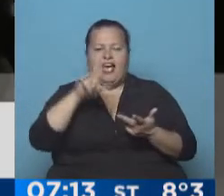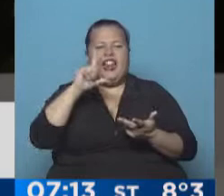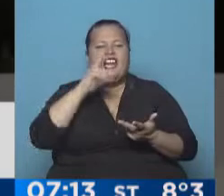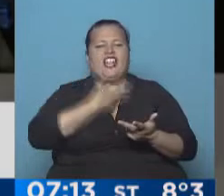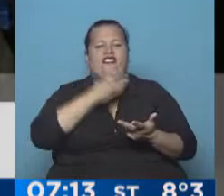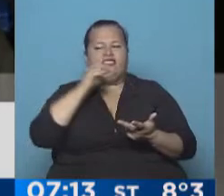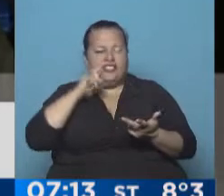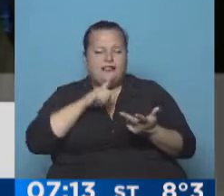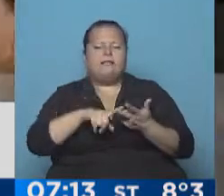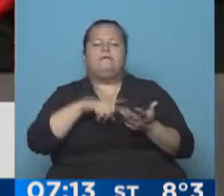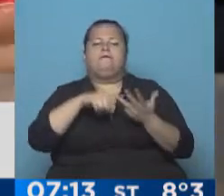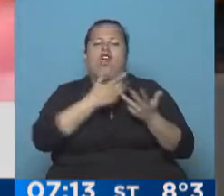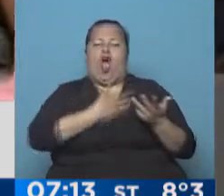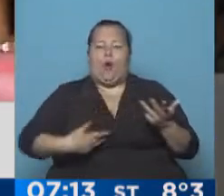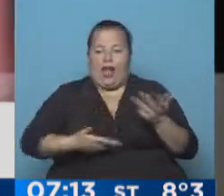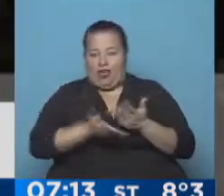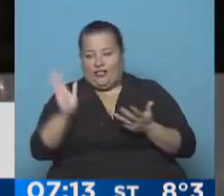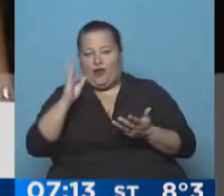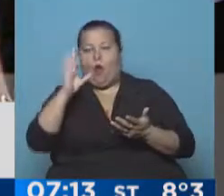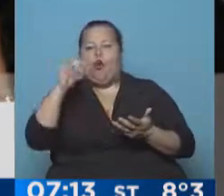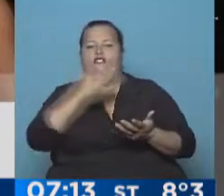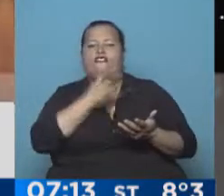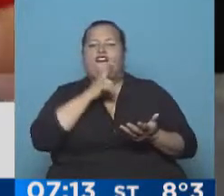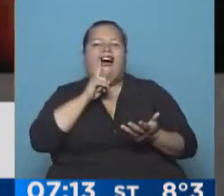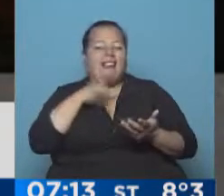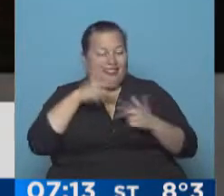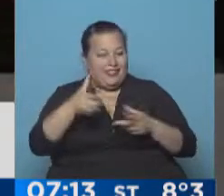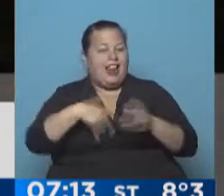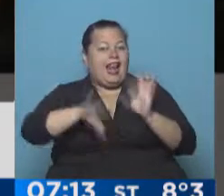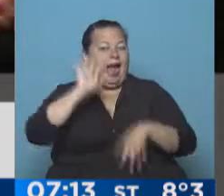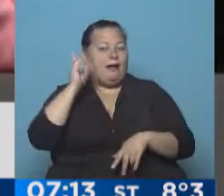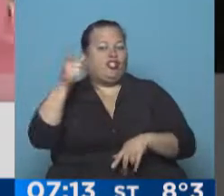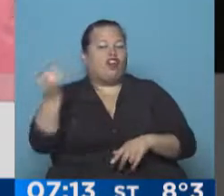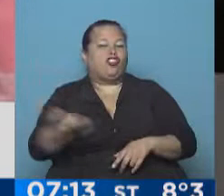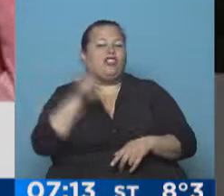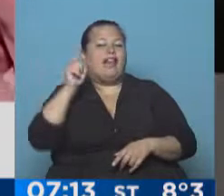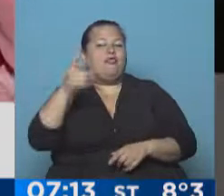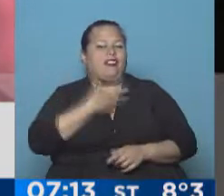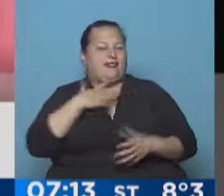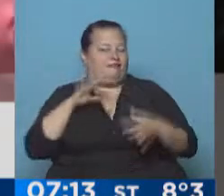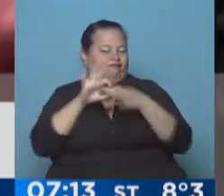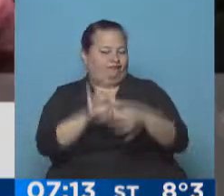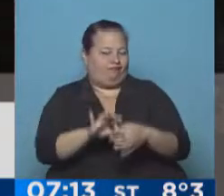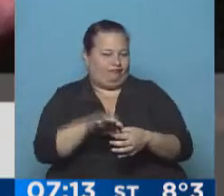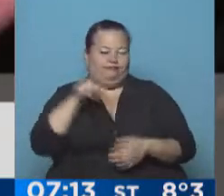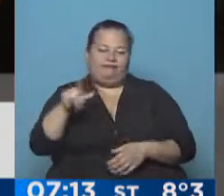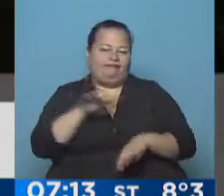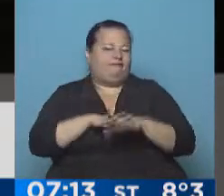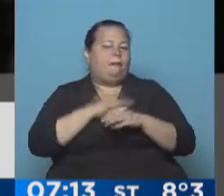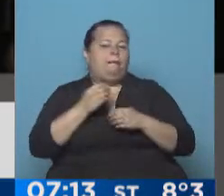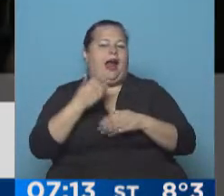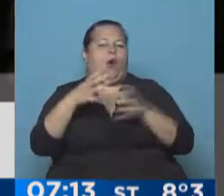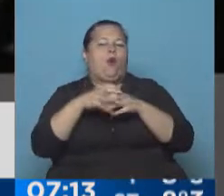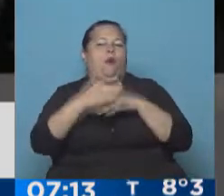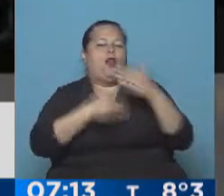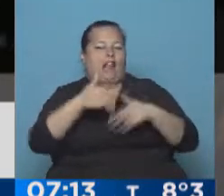Lifshitz, el gobernador saliente, Antonio Bonfatti, es decir, como te decíamos, la plana mayor del socialismo santafesino que ha sido la base de